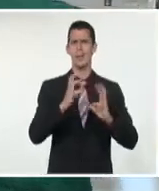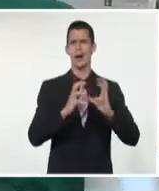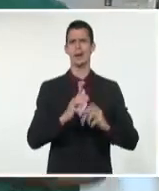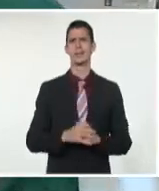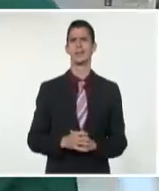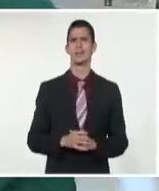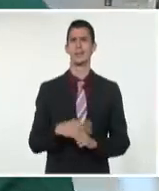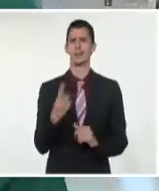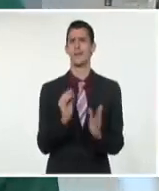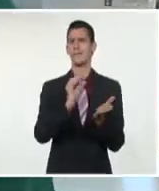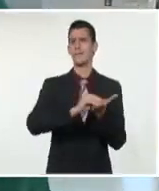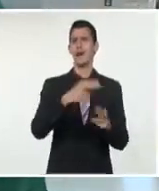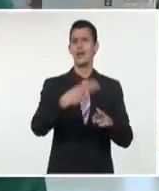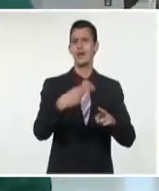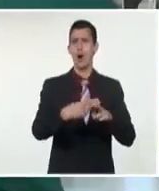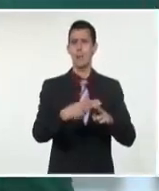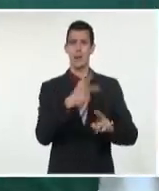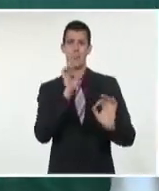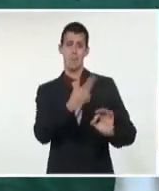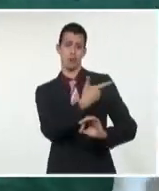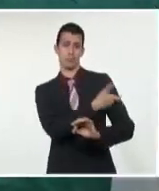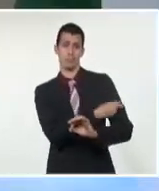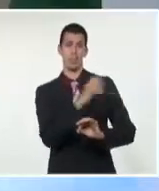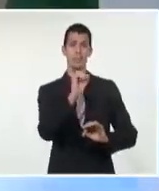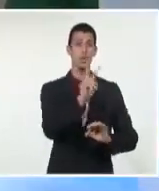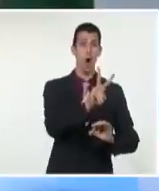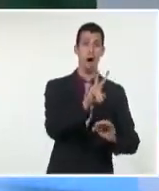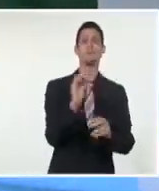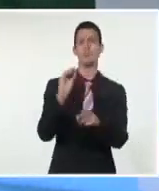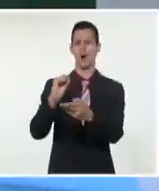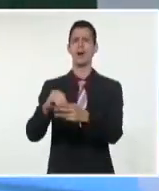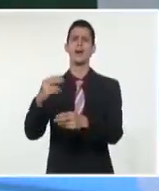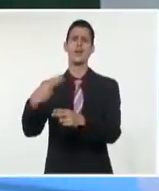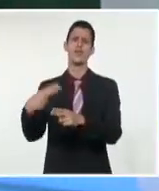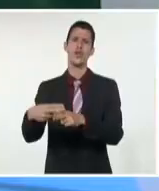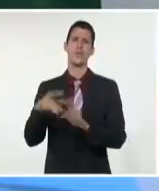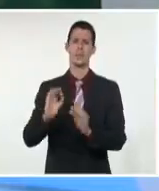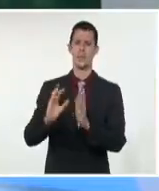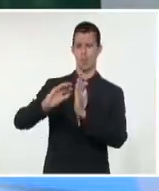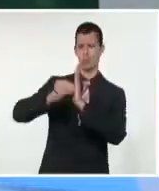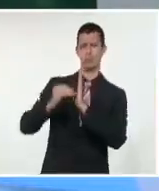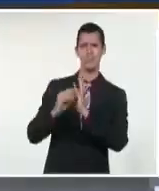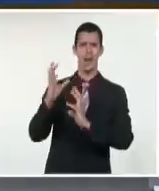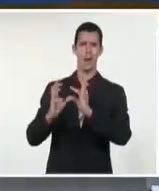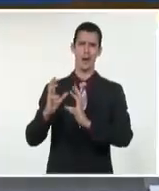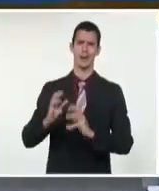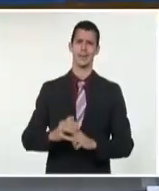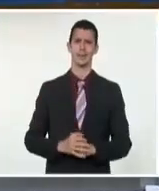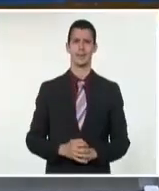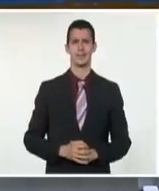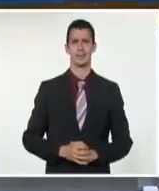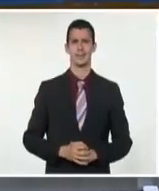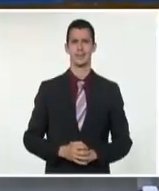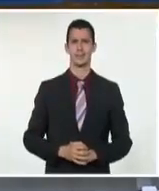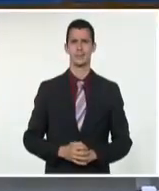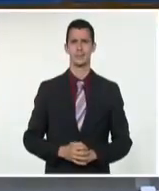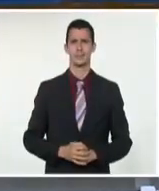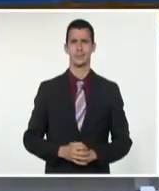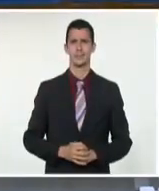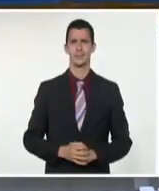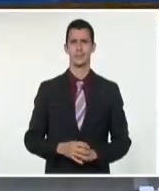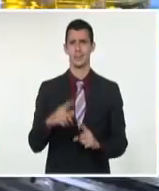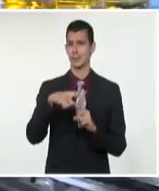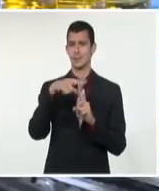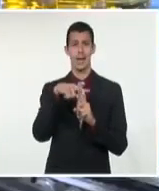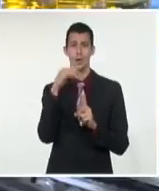Soberana, igual que la Laguna. Gracias a nuestros técnicos que nos hicieron. Sin embargo, la tensa situación tecnológica no iba a permitir completar el